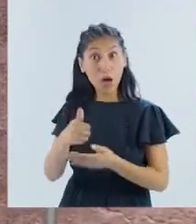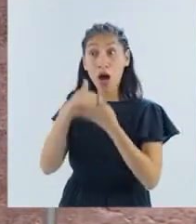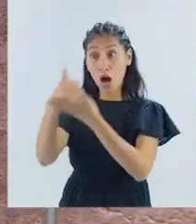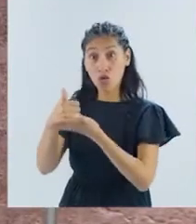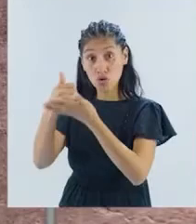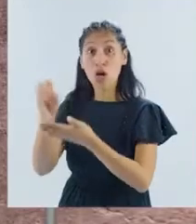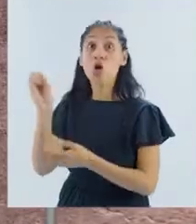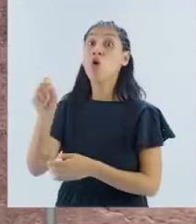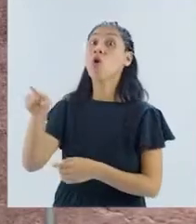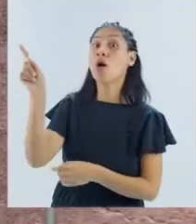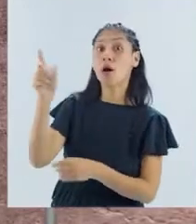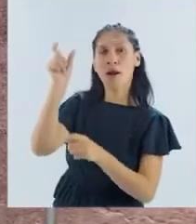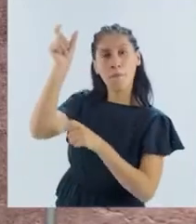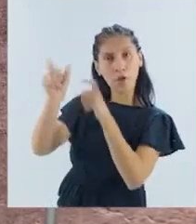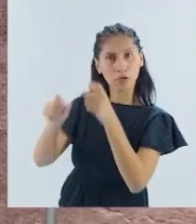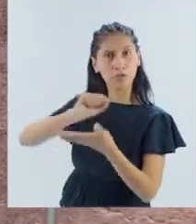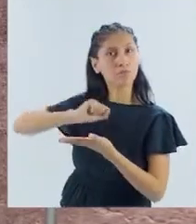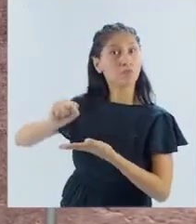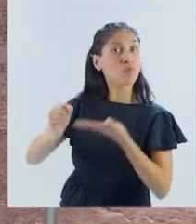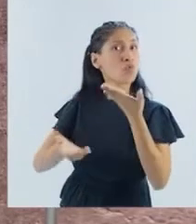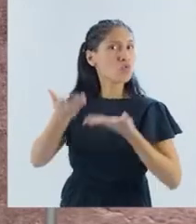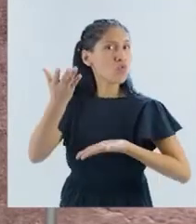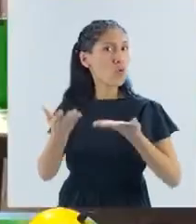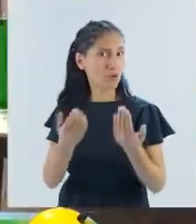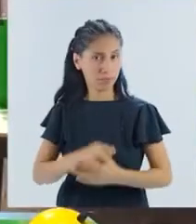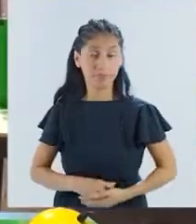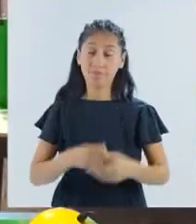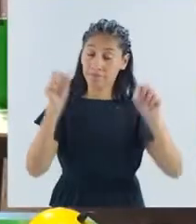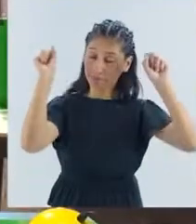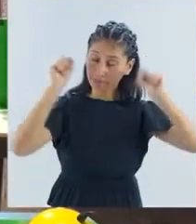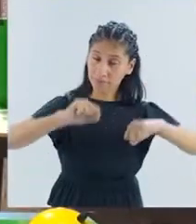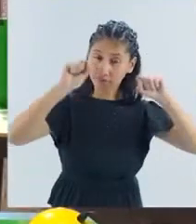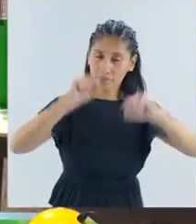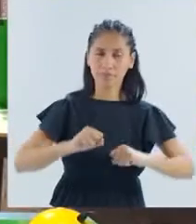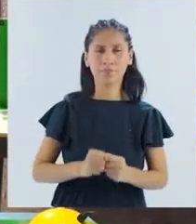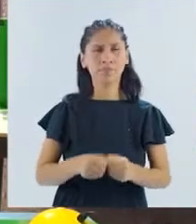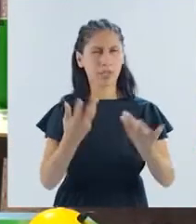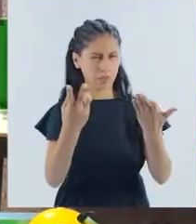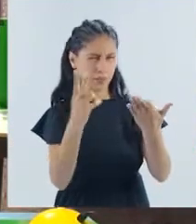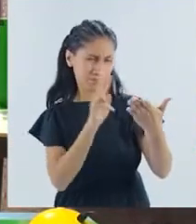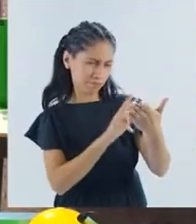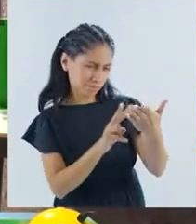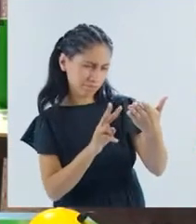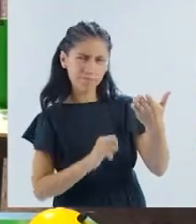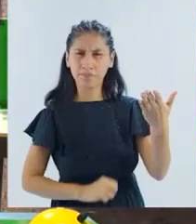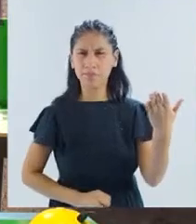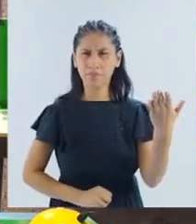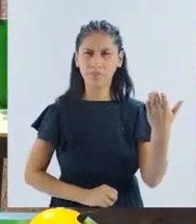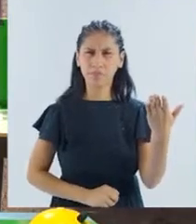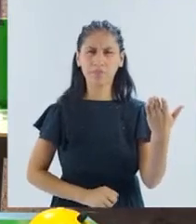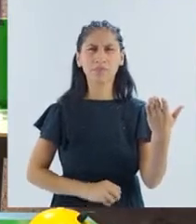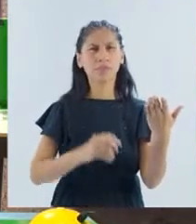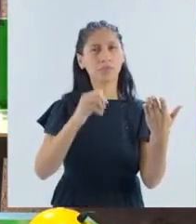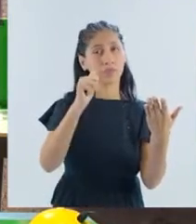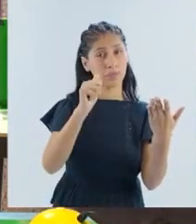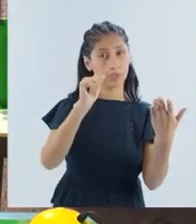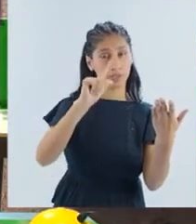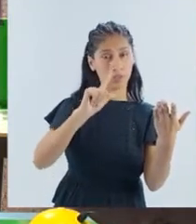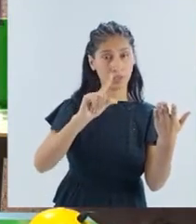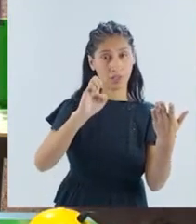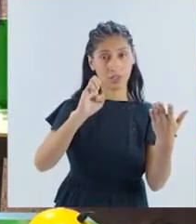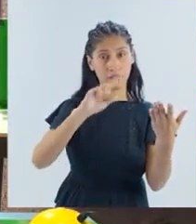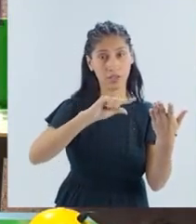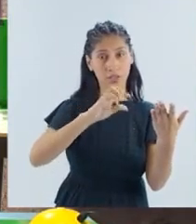acusación, sentencias, entre otras acciones legales. Sí. A ver, ¿cuál es su